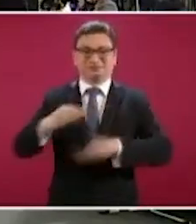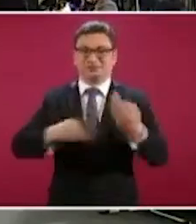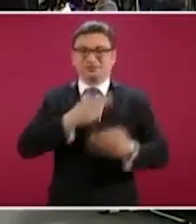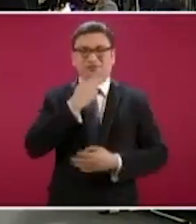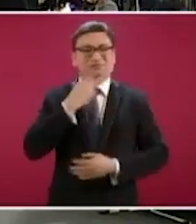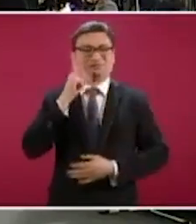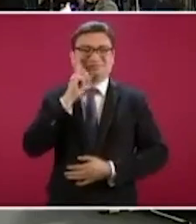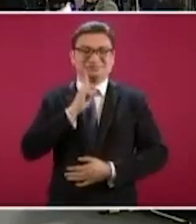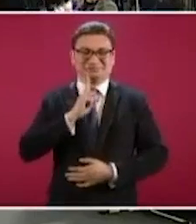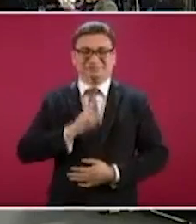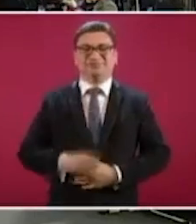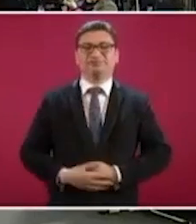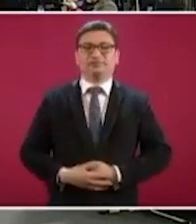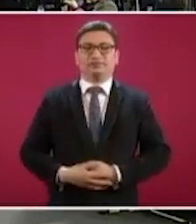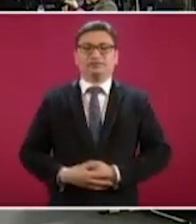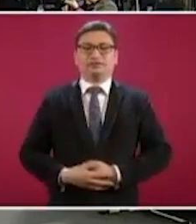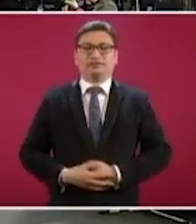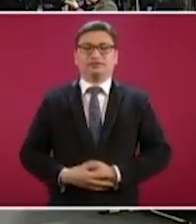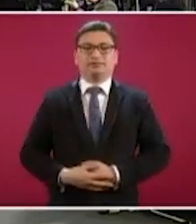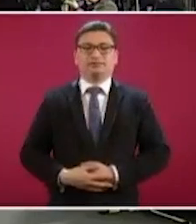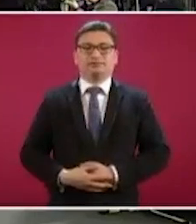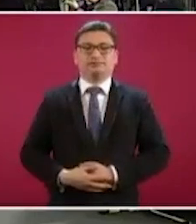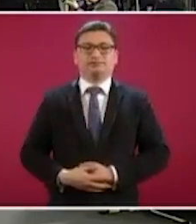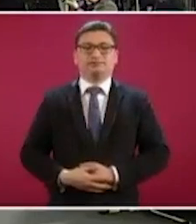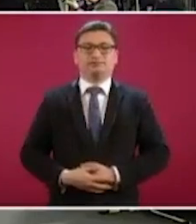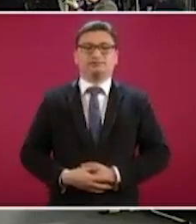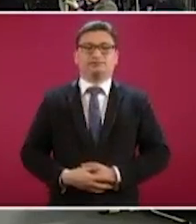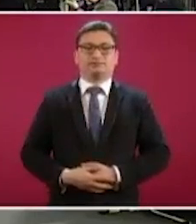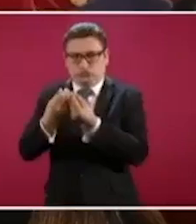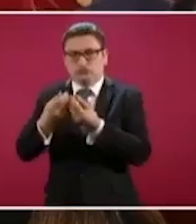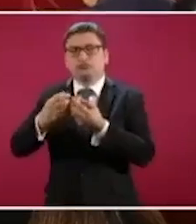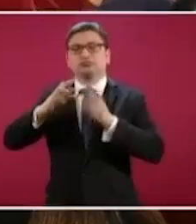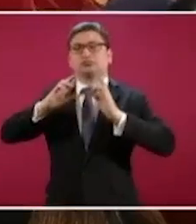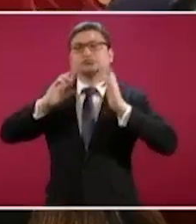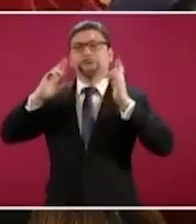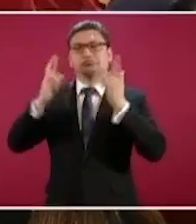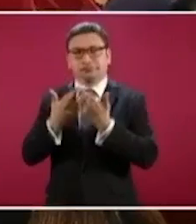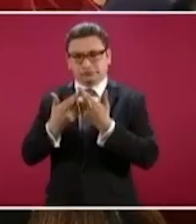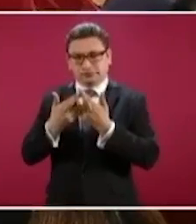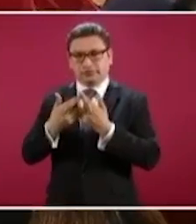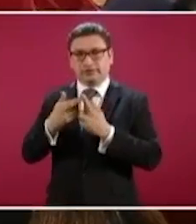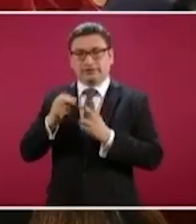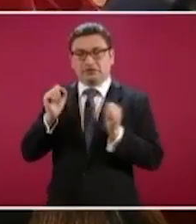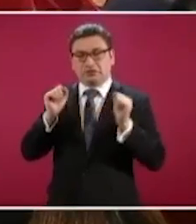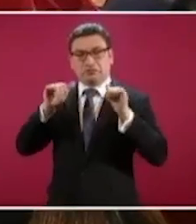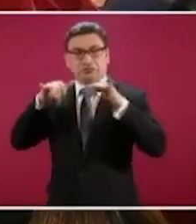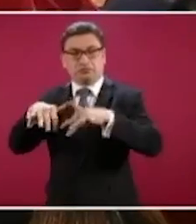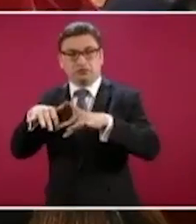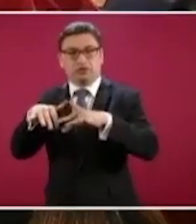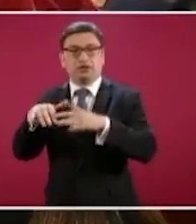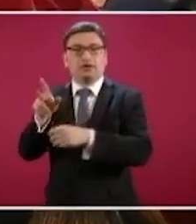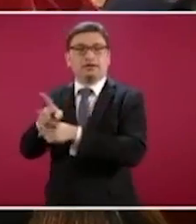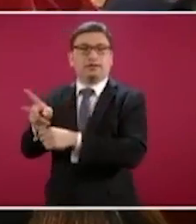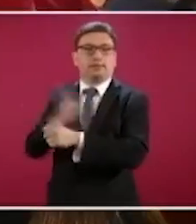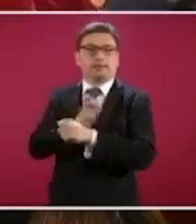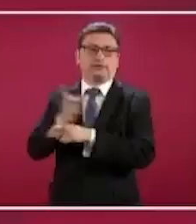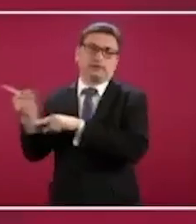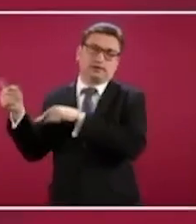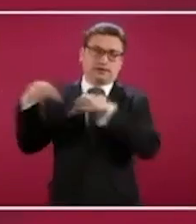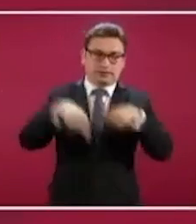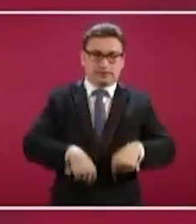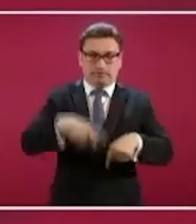la próxima semana se reunirán con el procurador de Estados Unidos. Hemos invitado para que esta reunión sea en México.